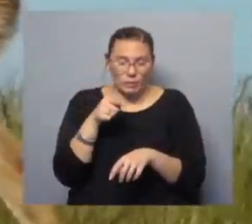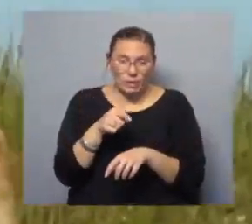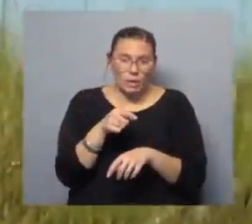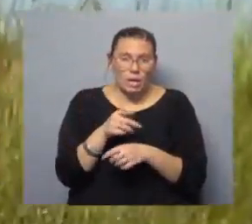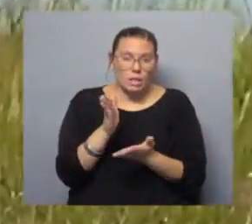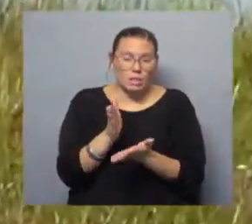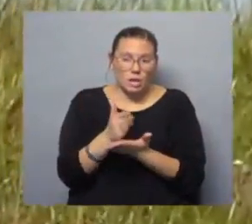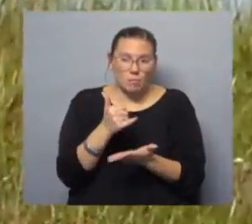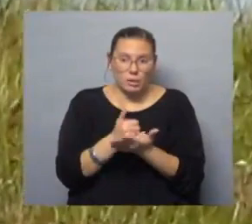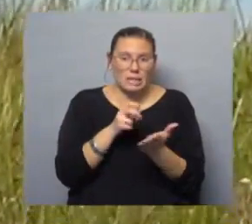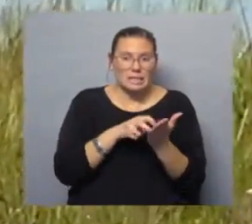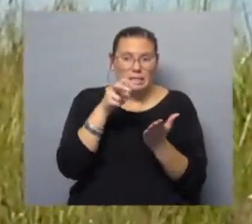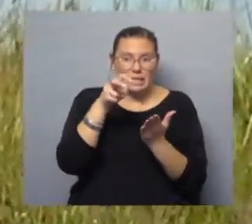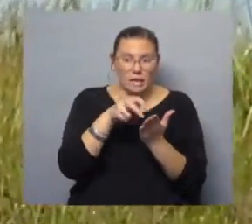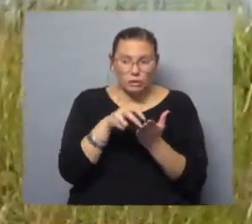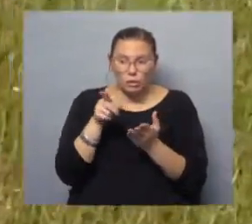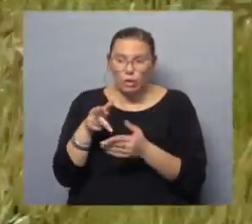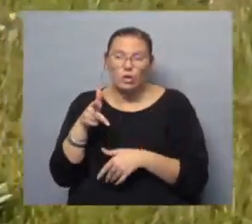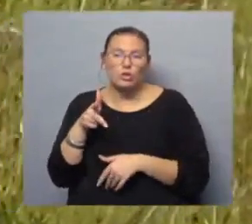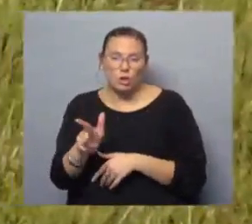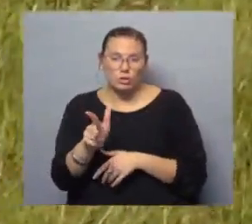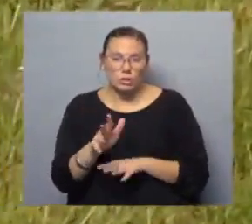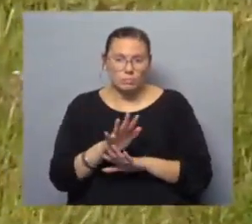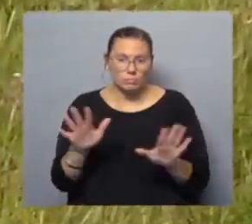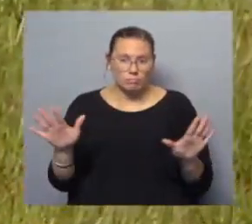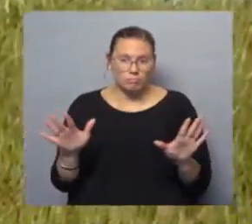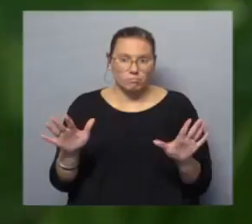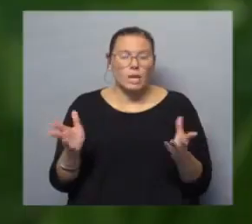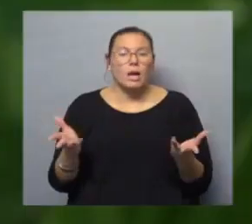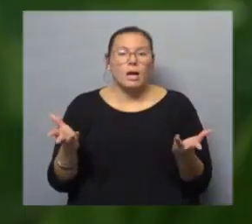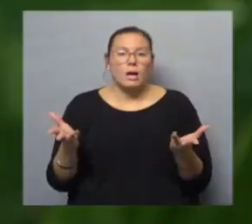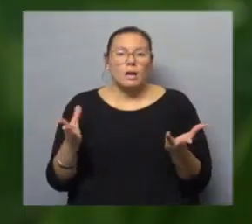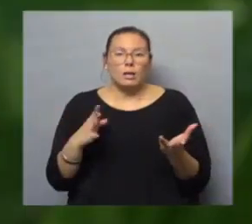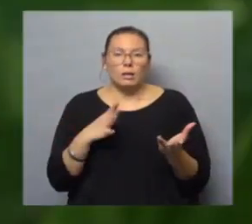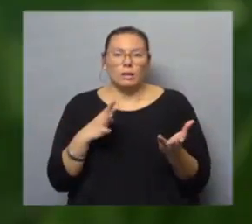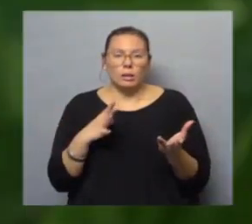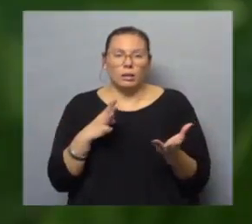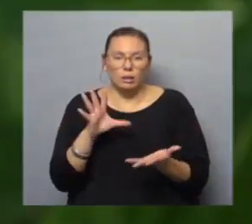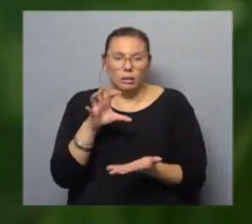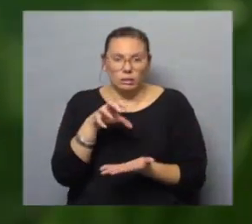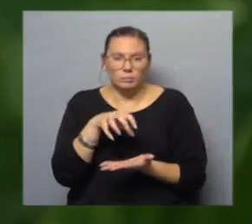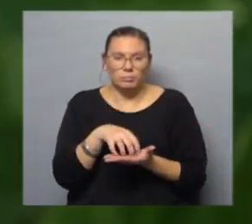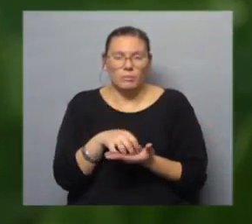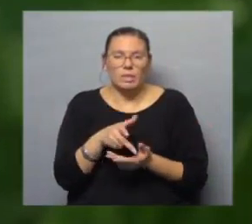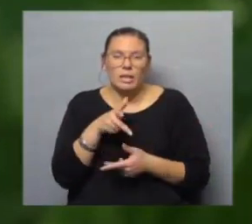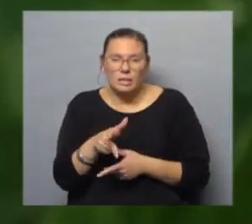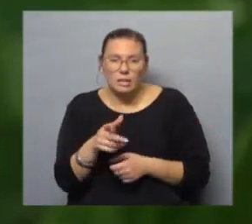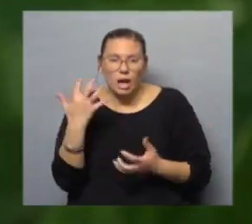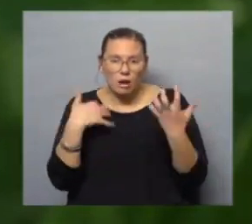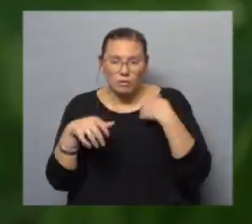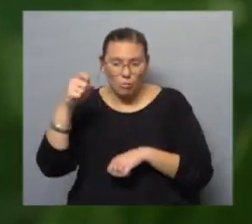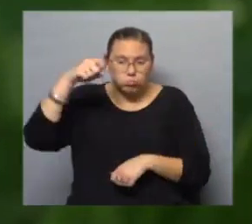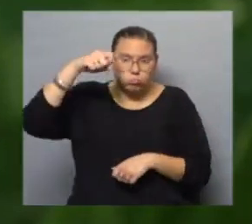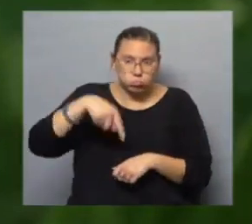el departamento de Salto y en el departamento de Rocha. Y hay en la estación de cría de fauna